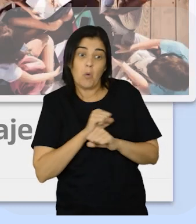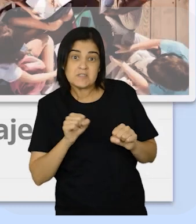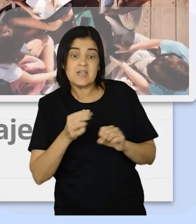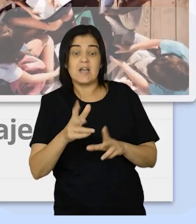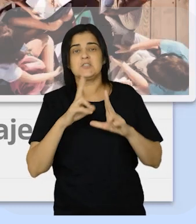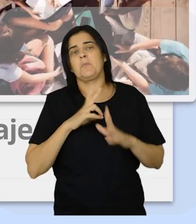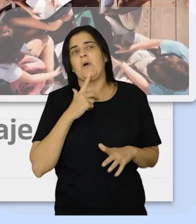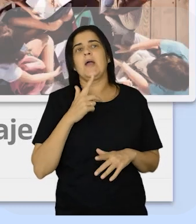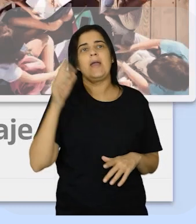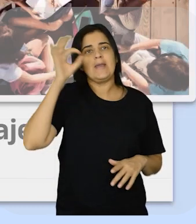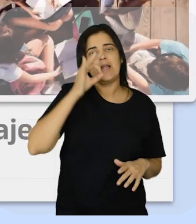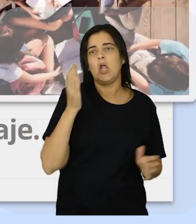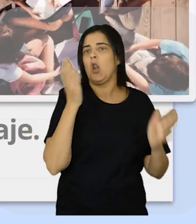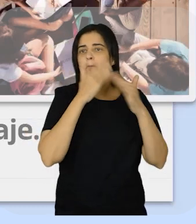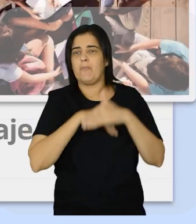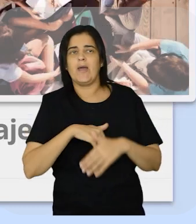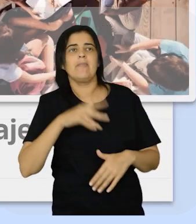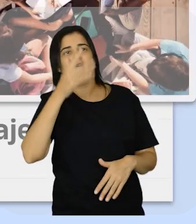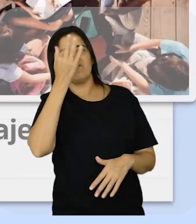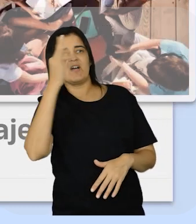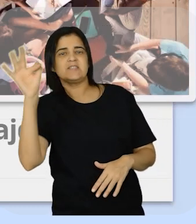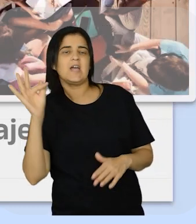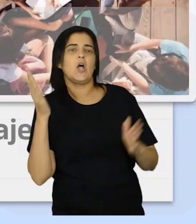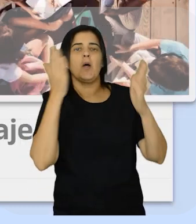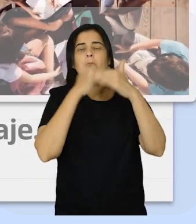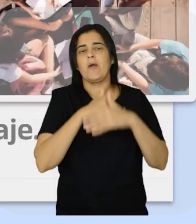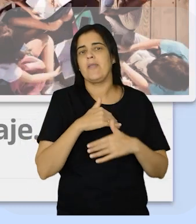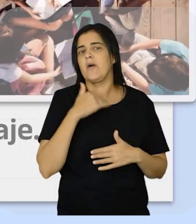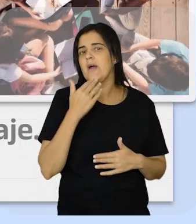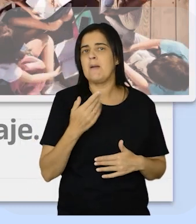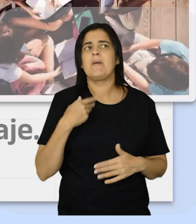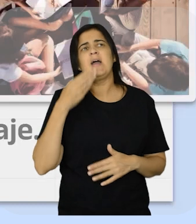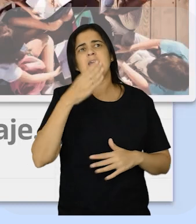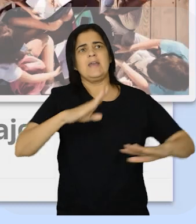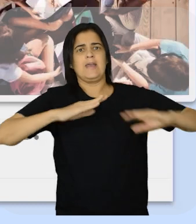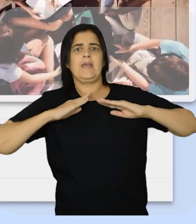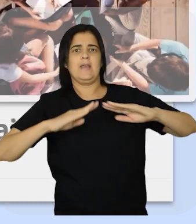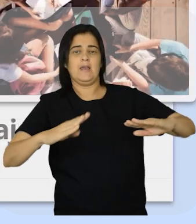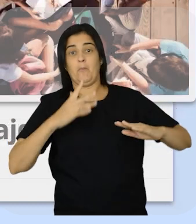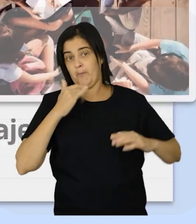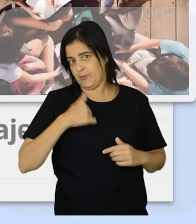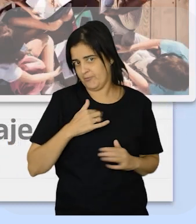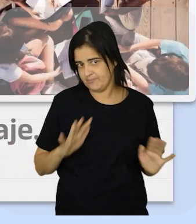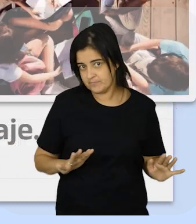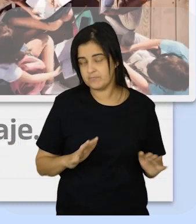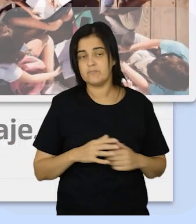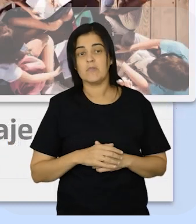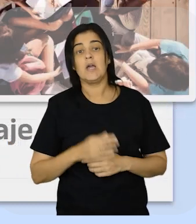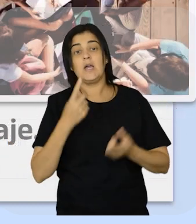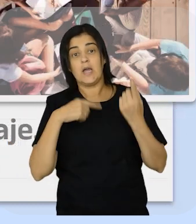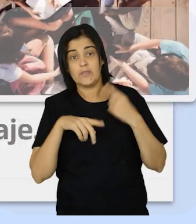para el francés, o yo no nací para, bueno, no nací para ir al gimnasio, yo, por ejemplo.